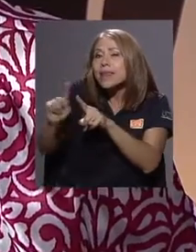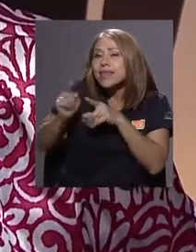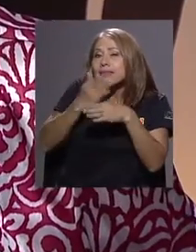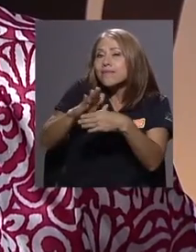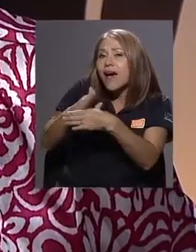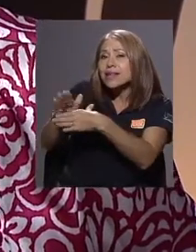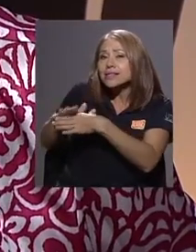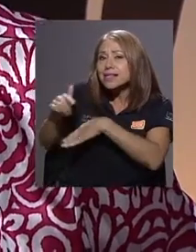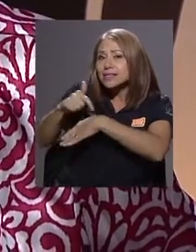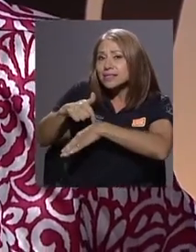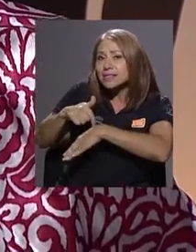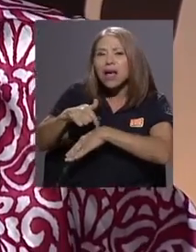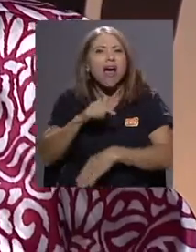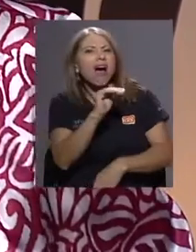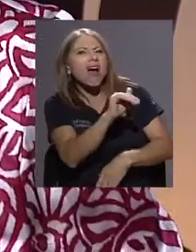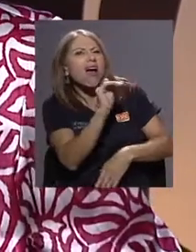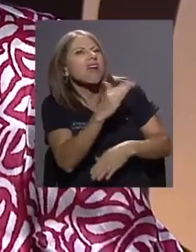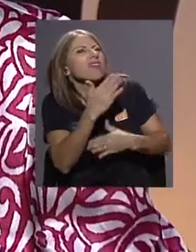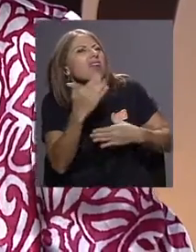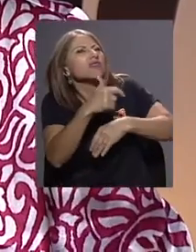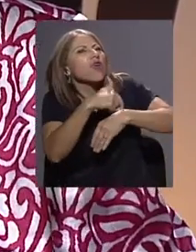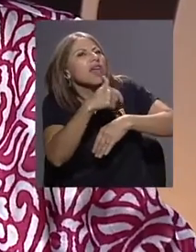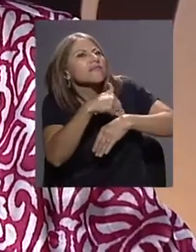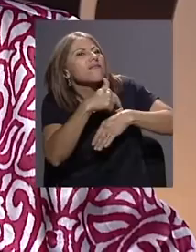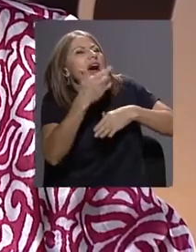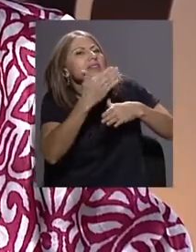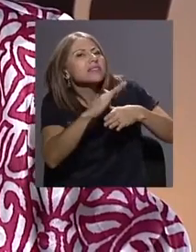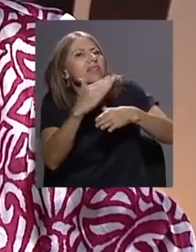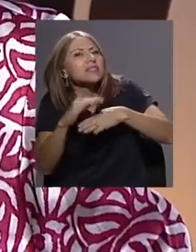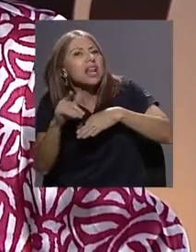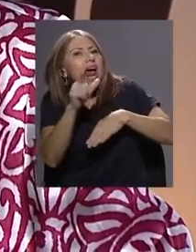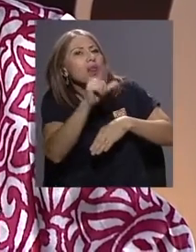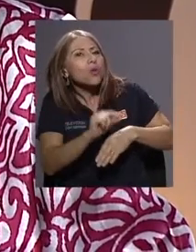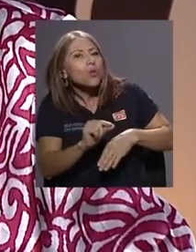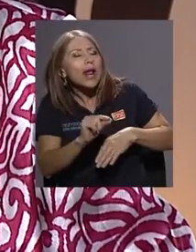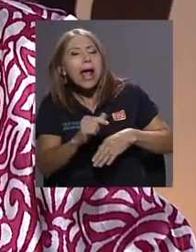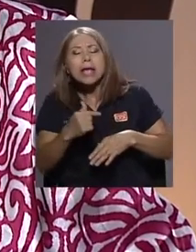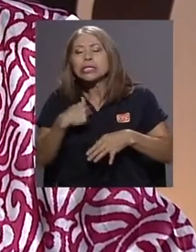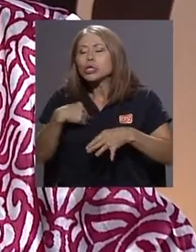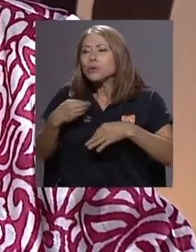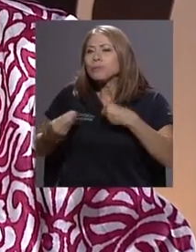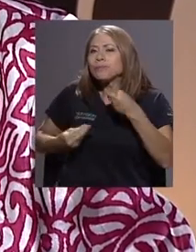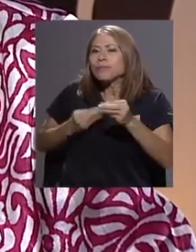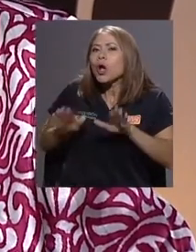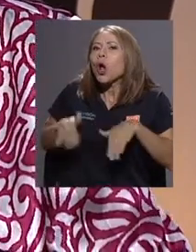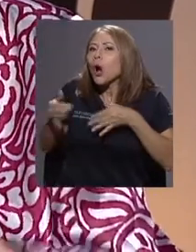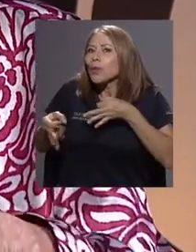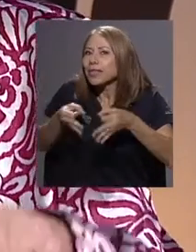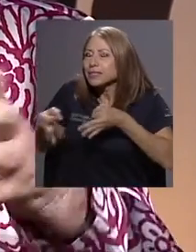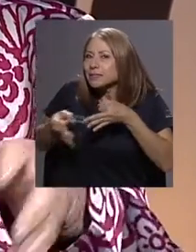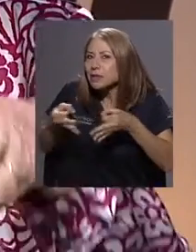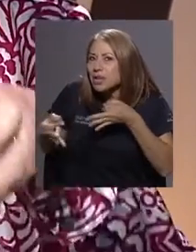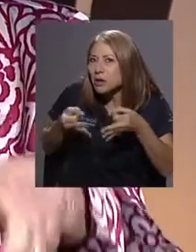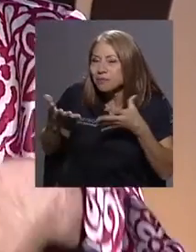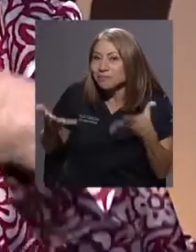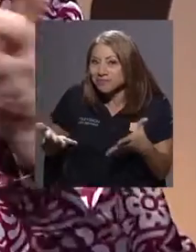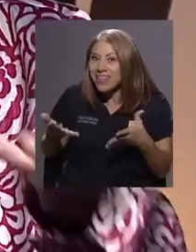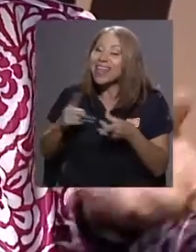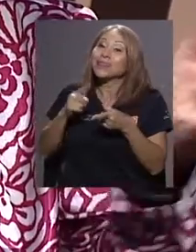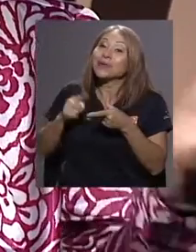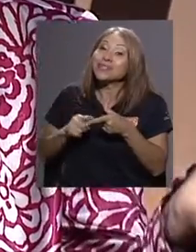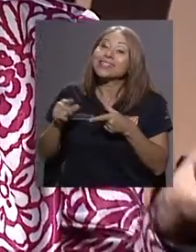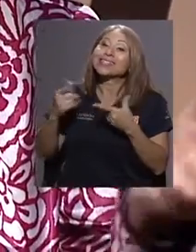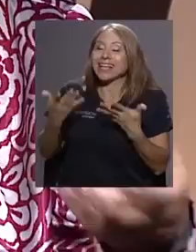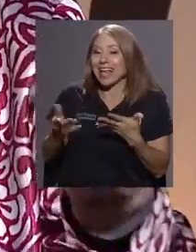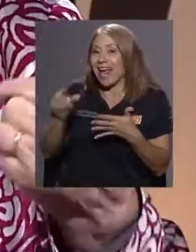son las fases de la luna pues las fases de la luna déjame ver cómo te explico las fases de la luna pues cada semana la